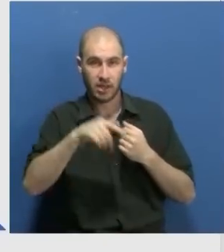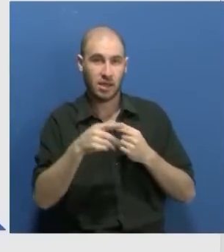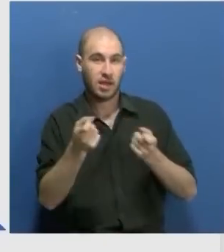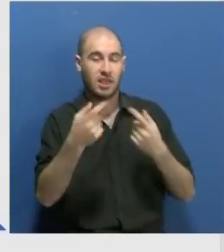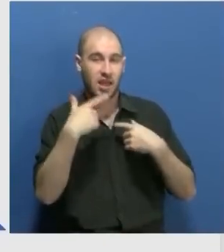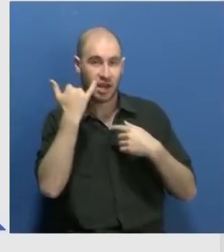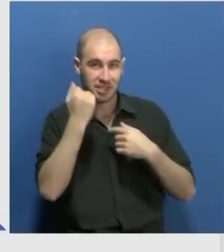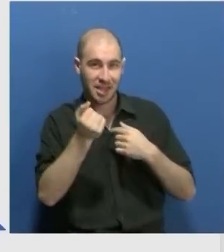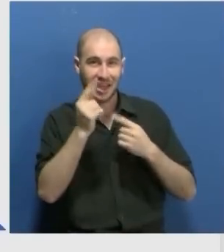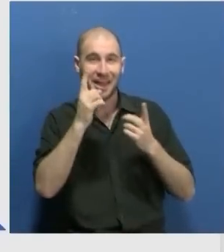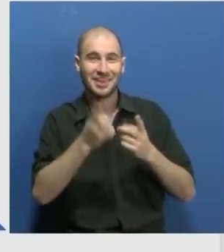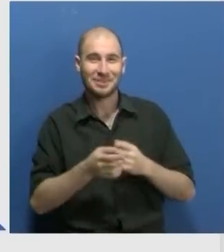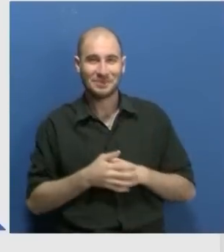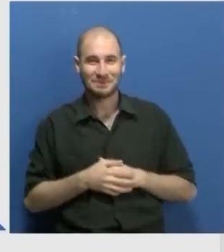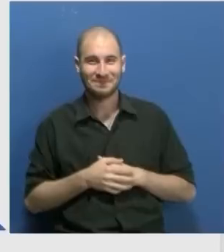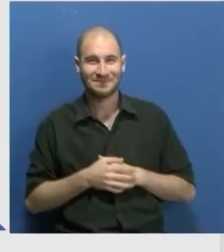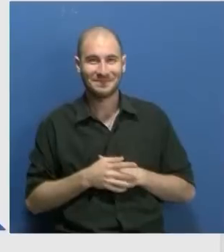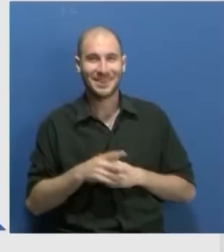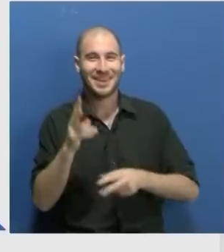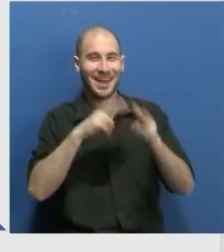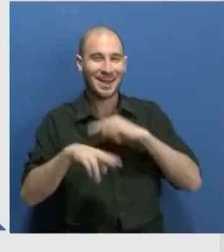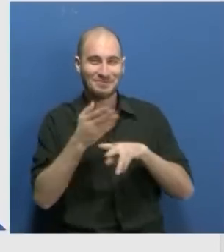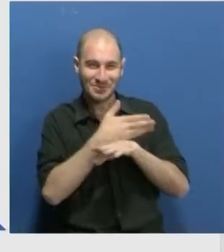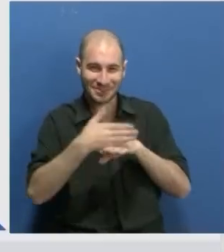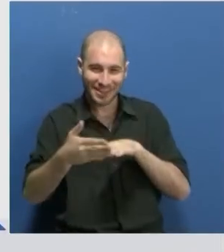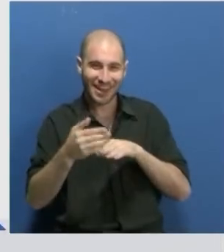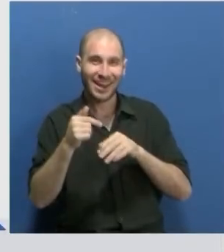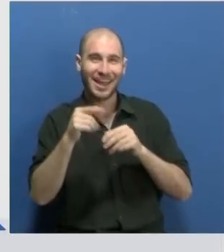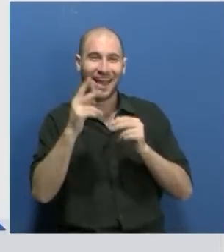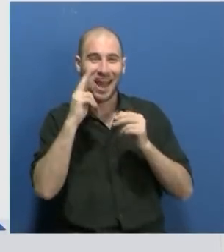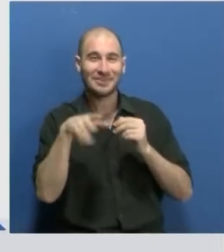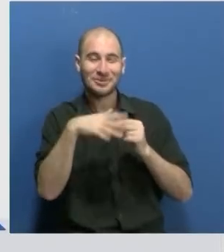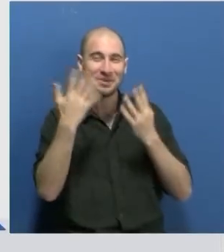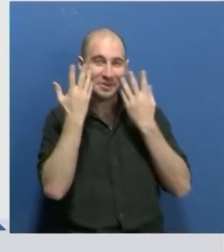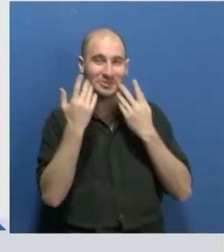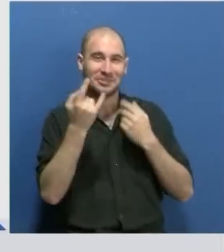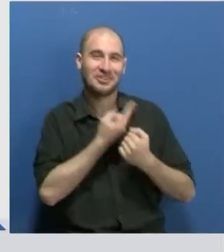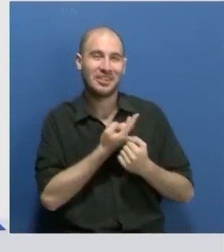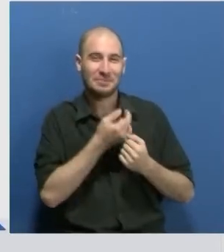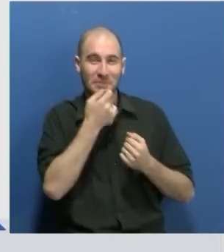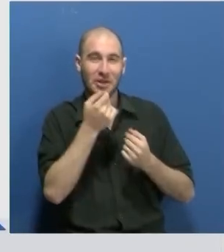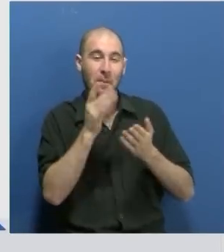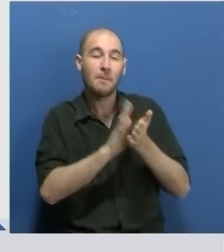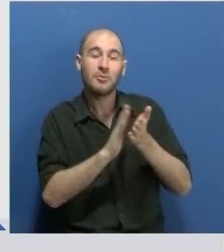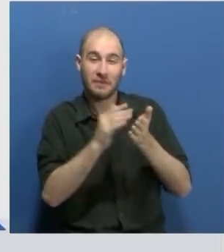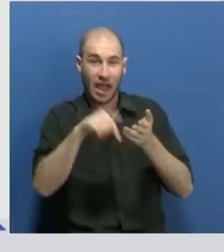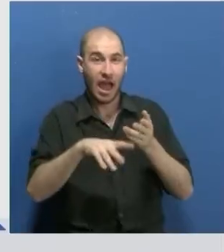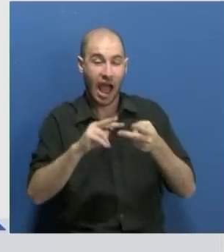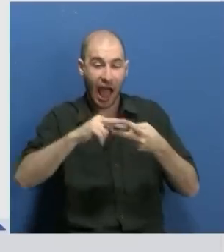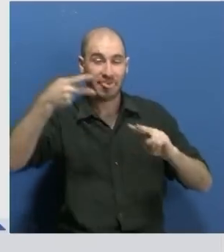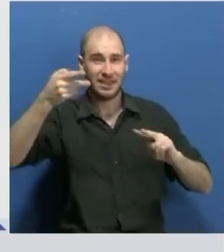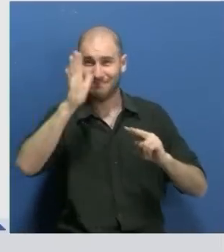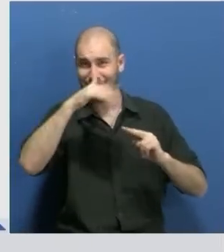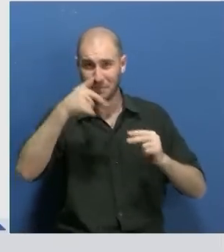disponible ya y hay que empezar a buscar, es hacer estudios de paleo-ADN. O sea, hoy día se pueden hacer estudios de ADN